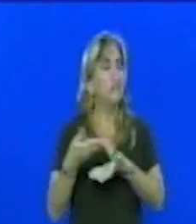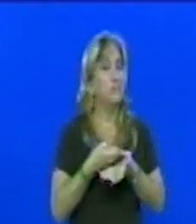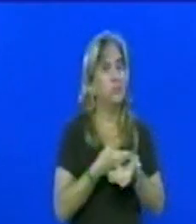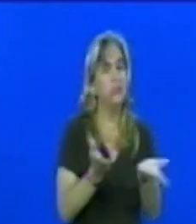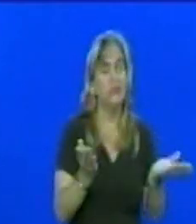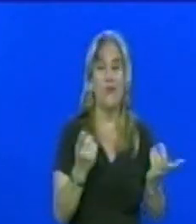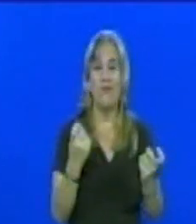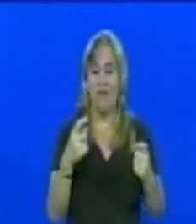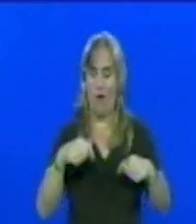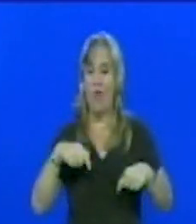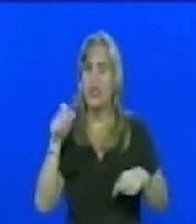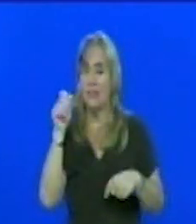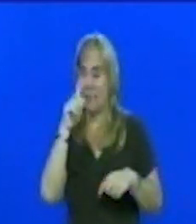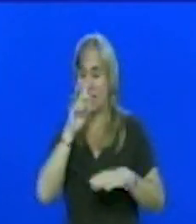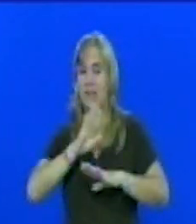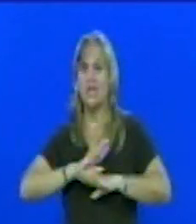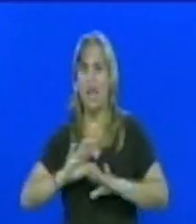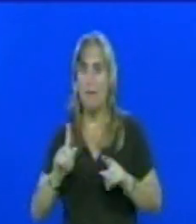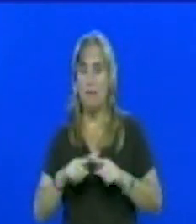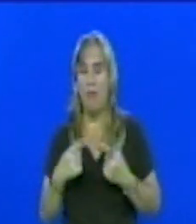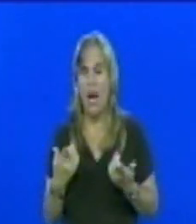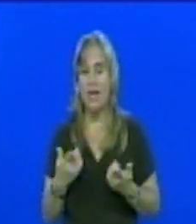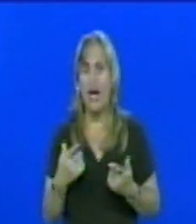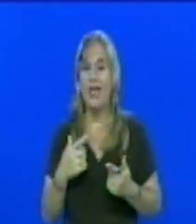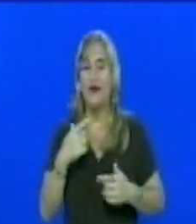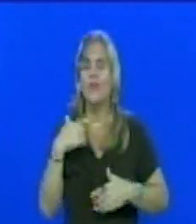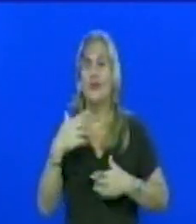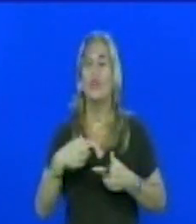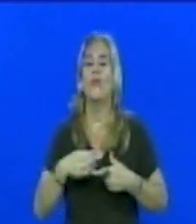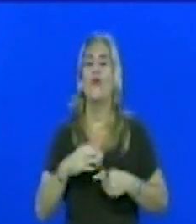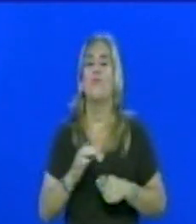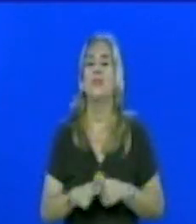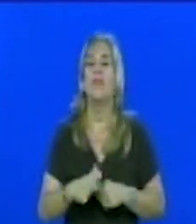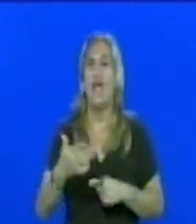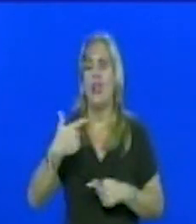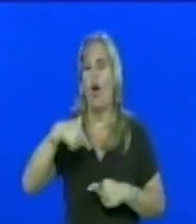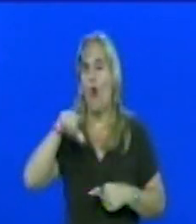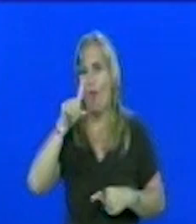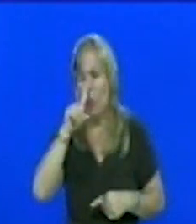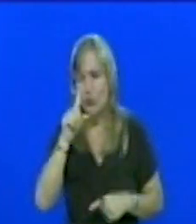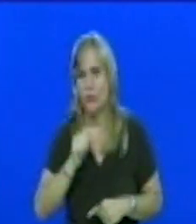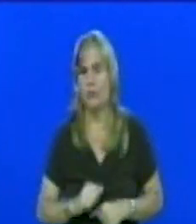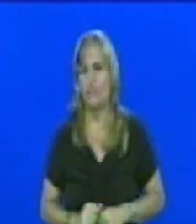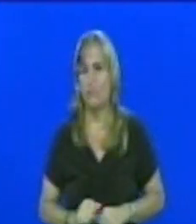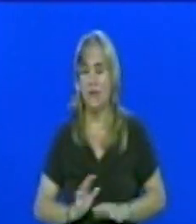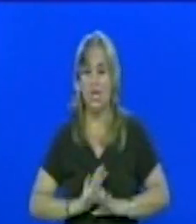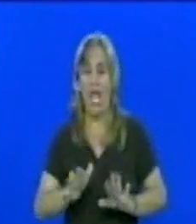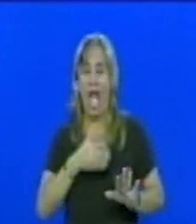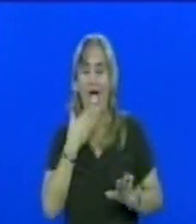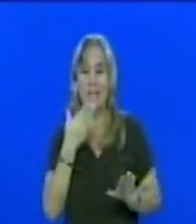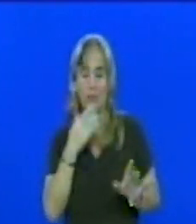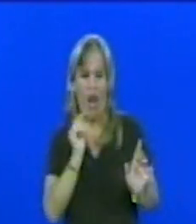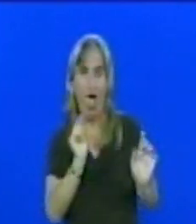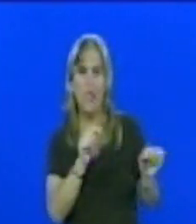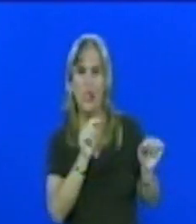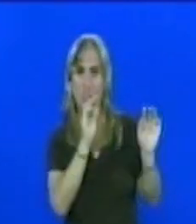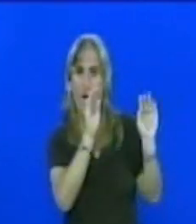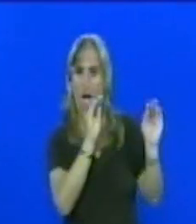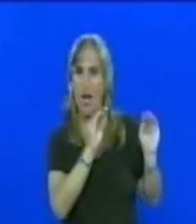Cuba y ya culminar para continuar entregando el azúcar del mes de junio ya la azúcar está asegurada